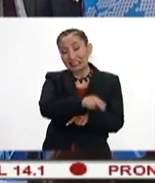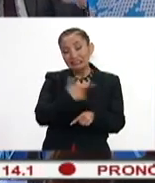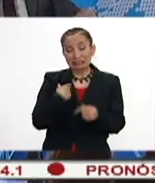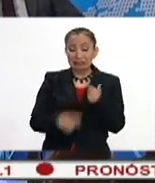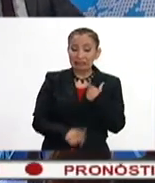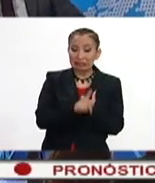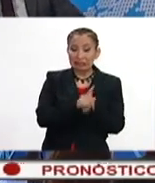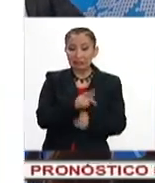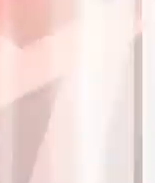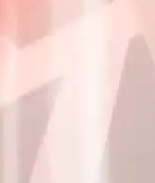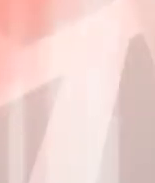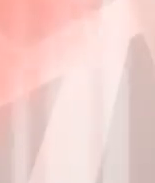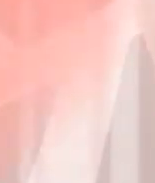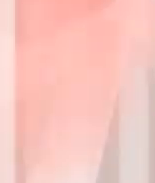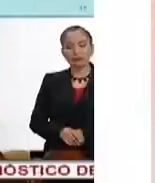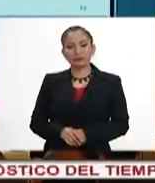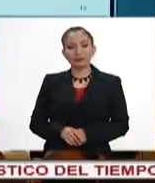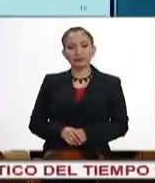Telecán.